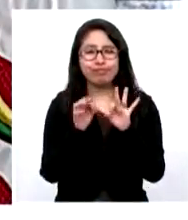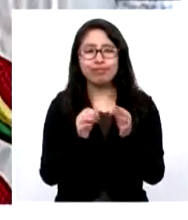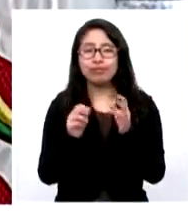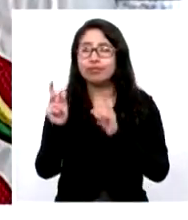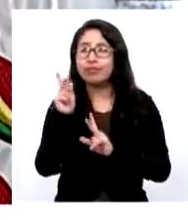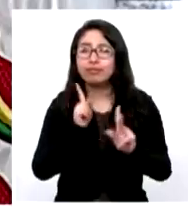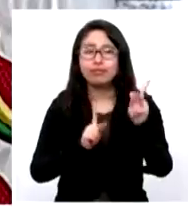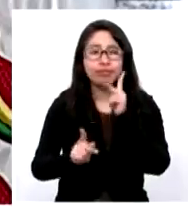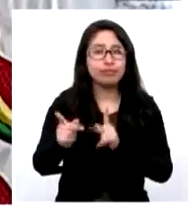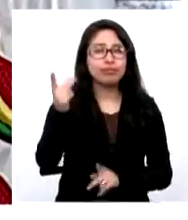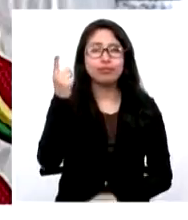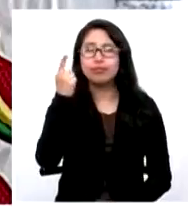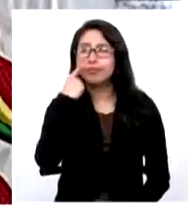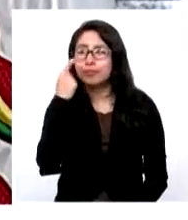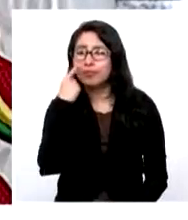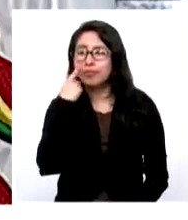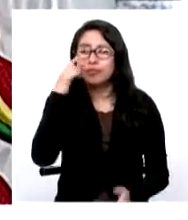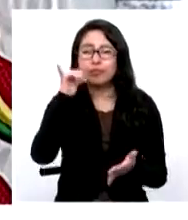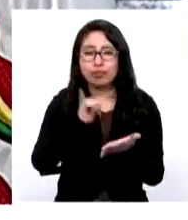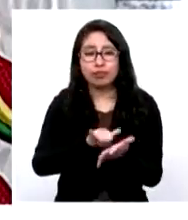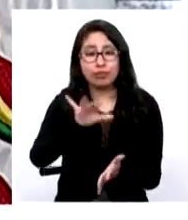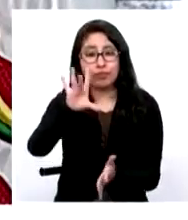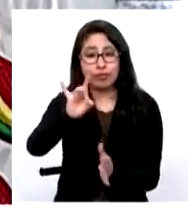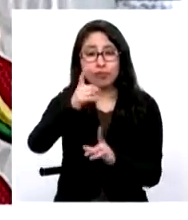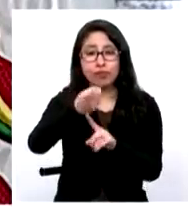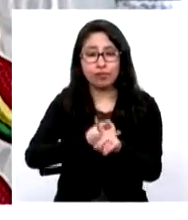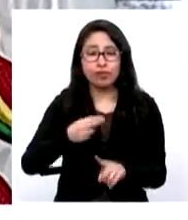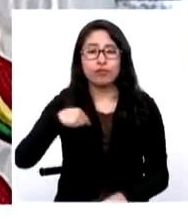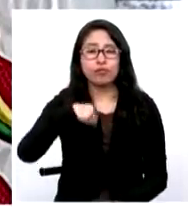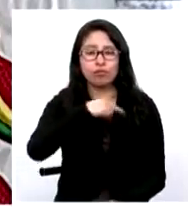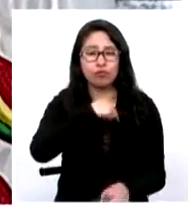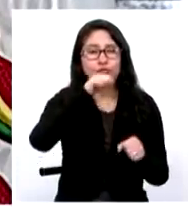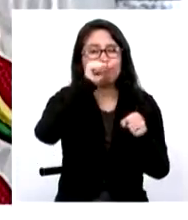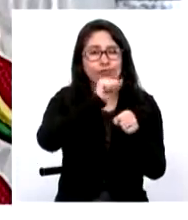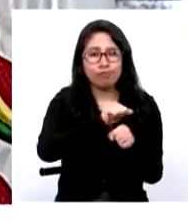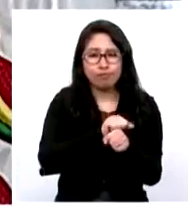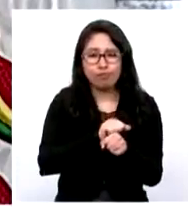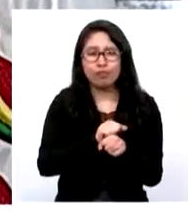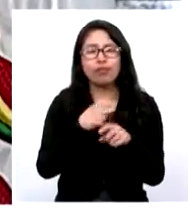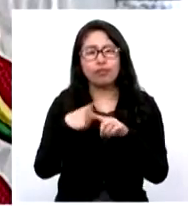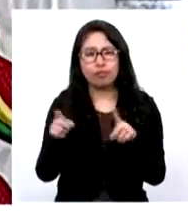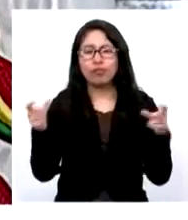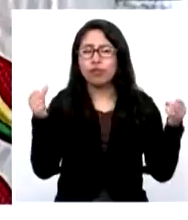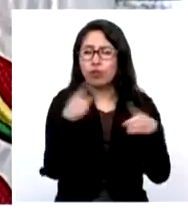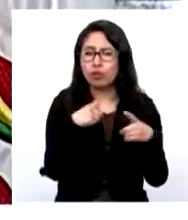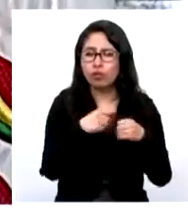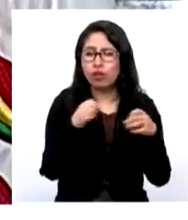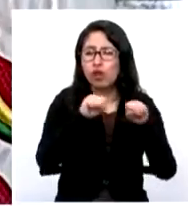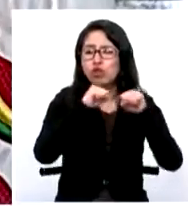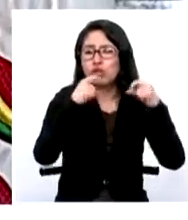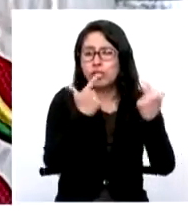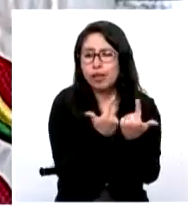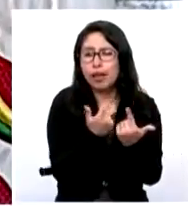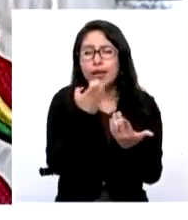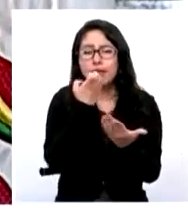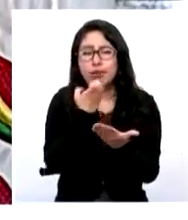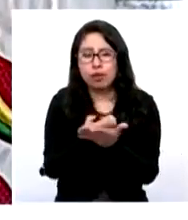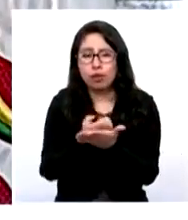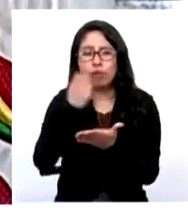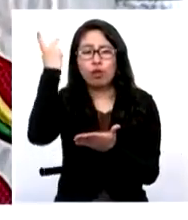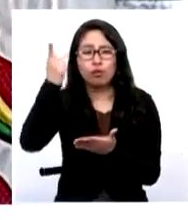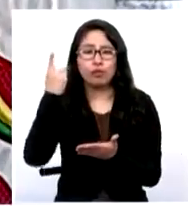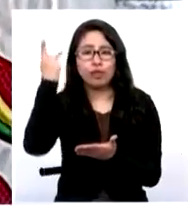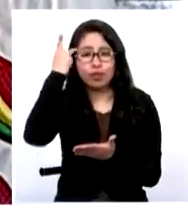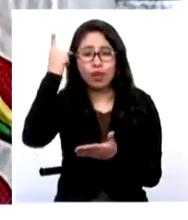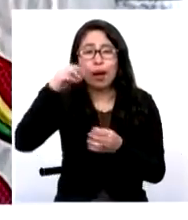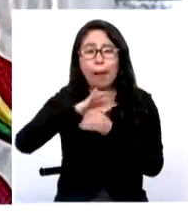boliviano pueda conocer que en estos 8 meses hemos tenido conflictos sociales, políticos, económicos, la pandemia que ha